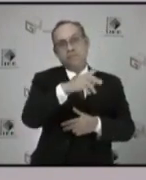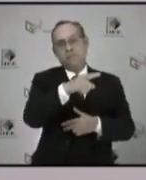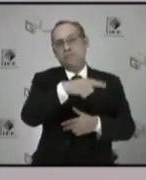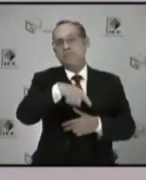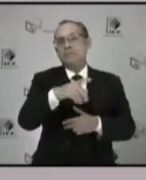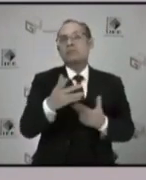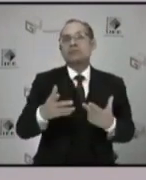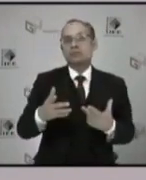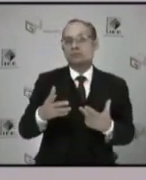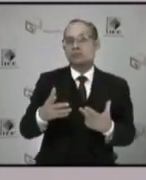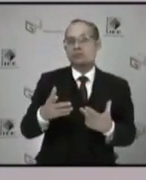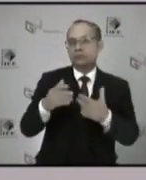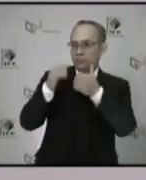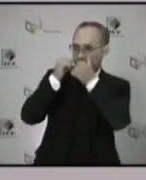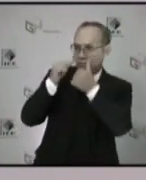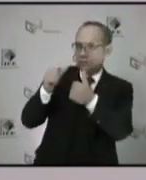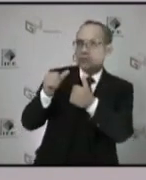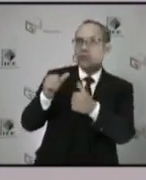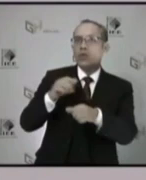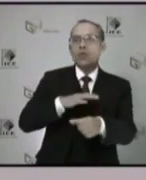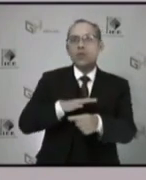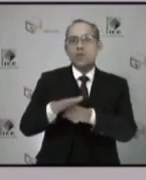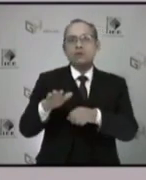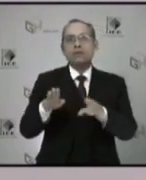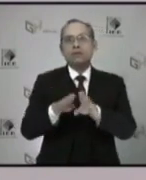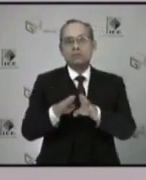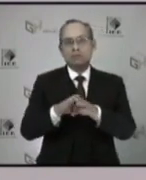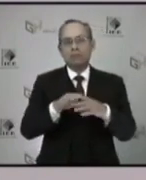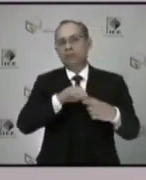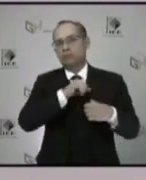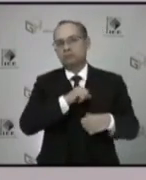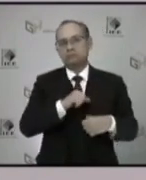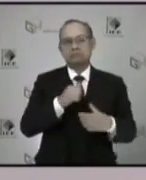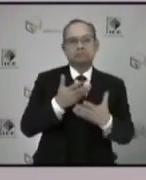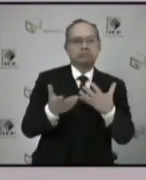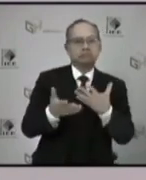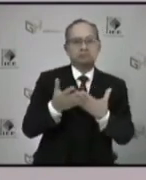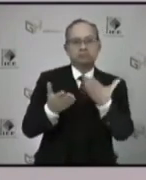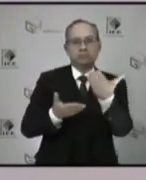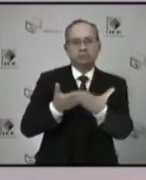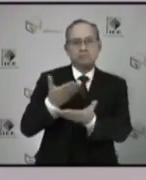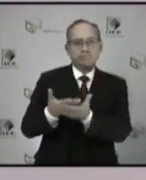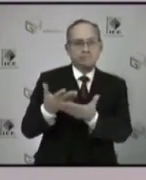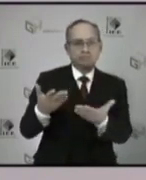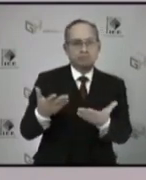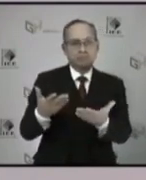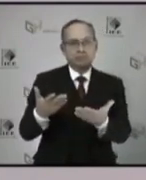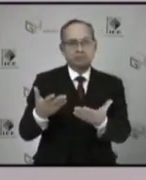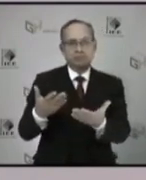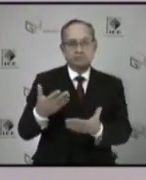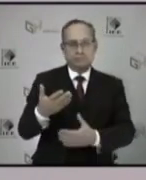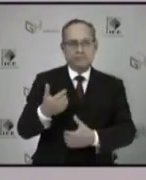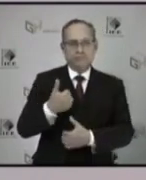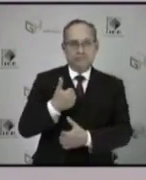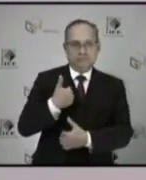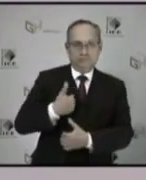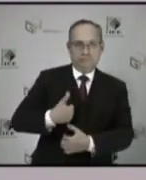y cómo vamos a conducir el gobierno. José Luis Lima tu próximo gobernador te